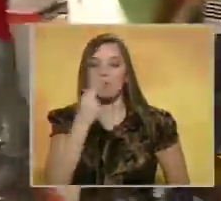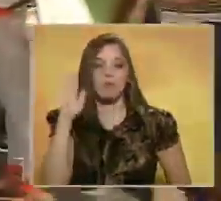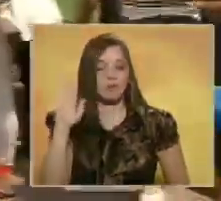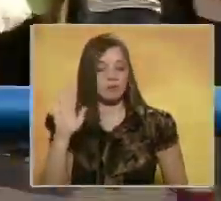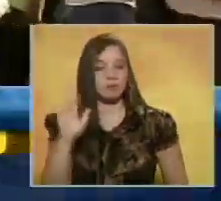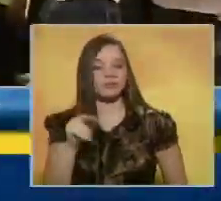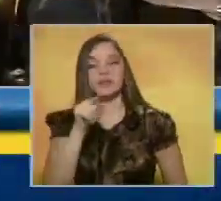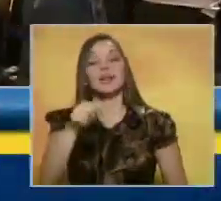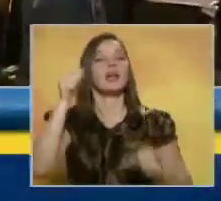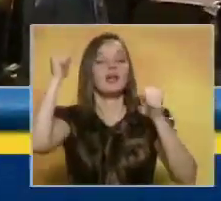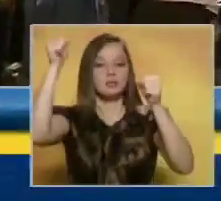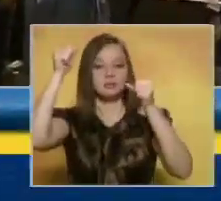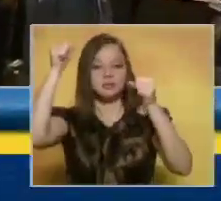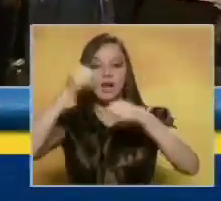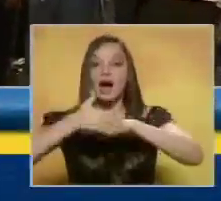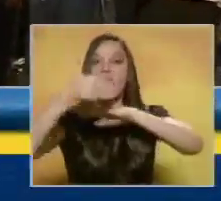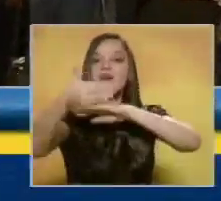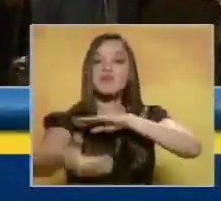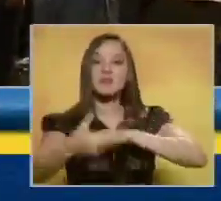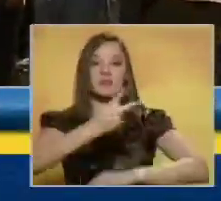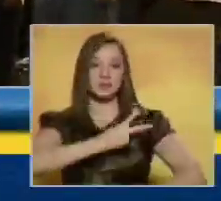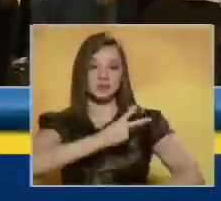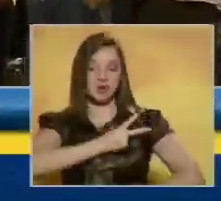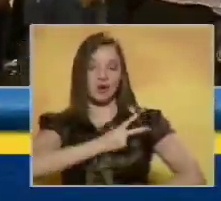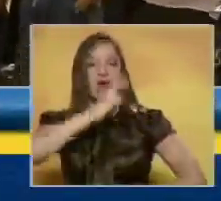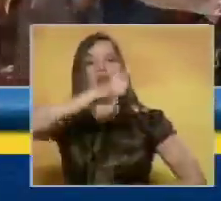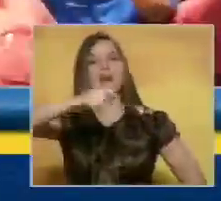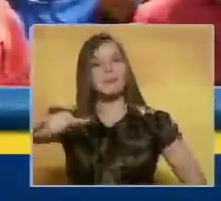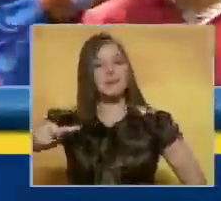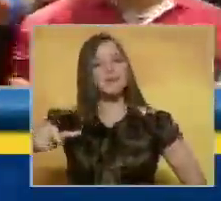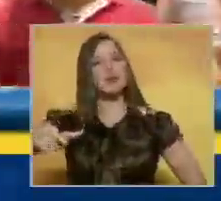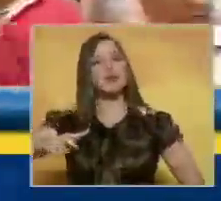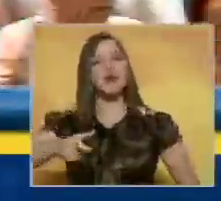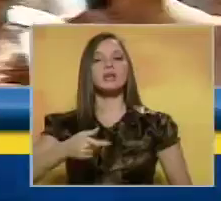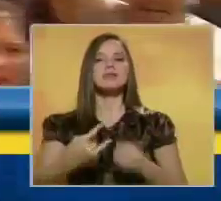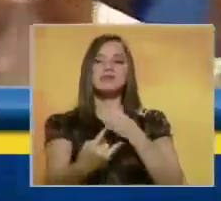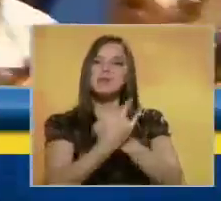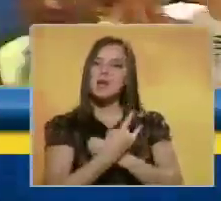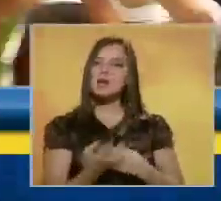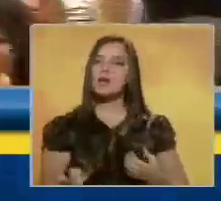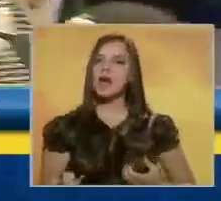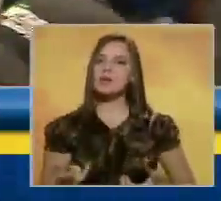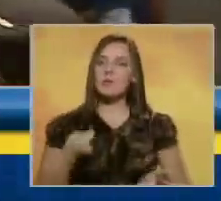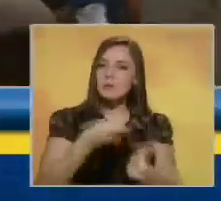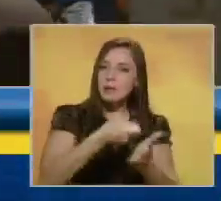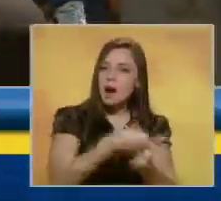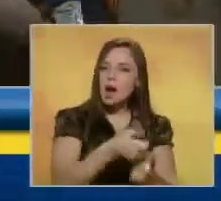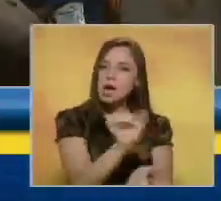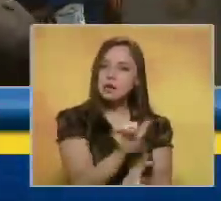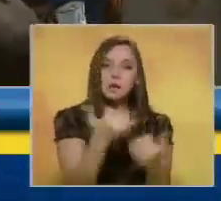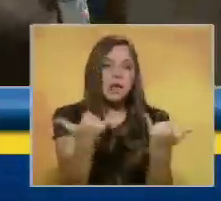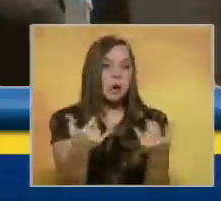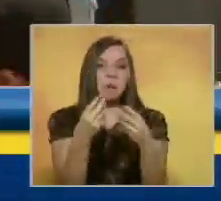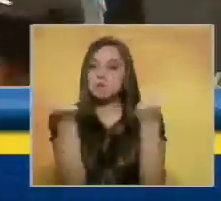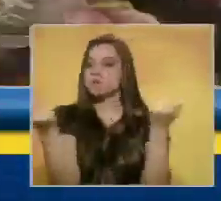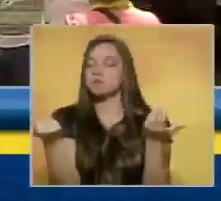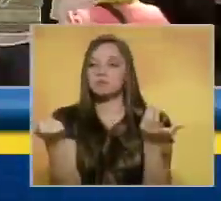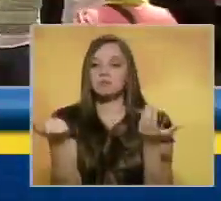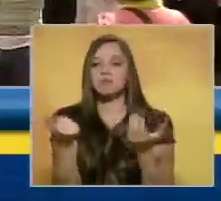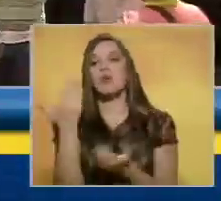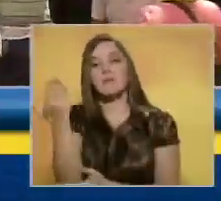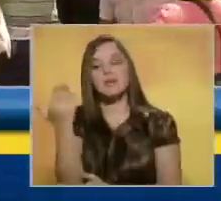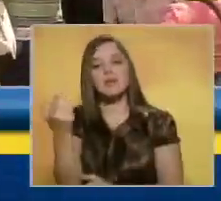una manifestación en las afueras de nuestra planta, las víctimas de la estafa informaron que acudieron a la Vicepresidencia de la República para